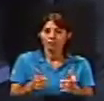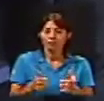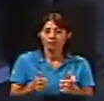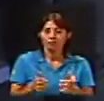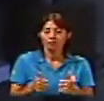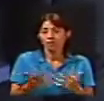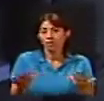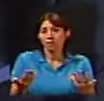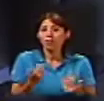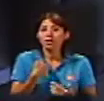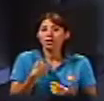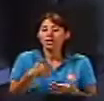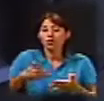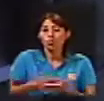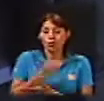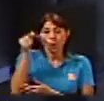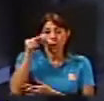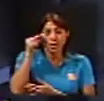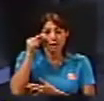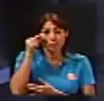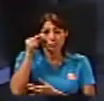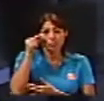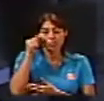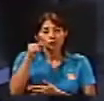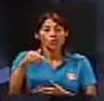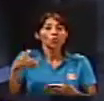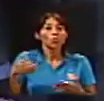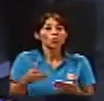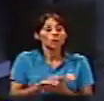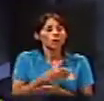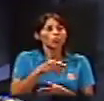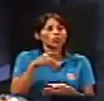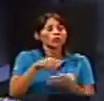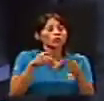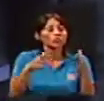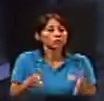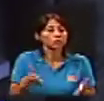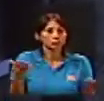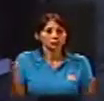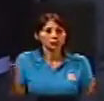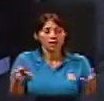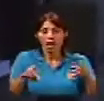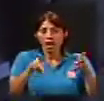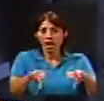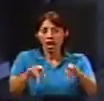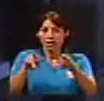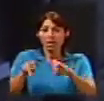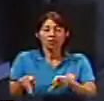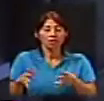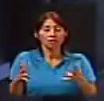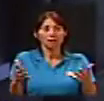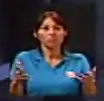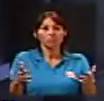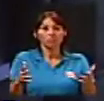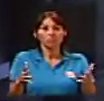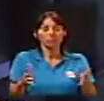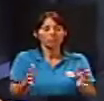Vamos a tener nuevo gobierno, nuevos gobernantes. La gente va a quitarse